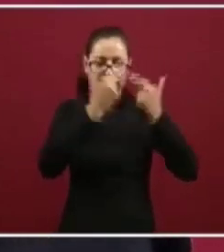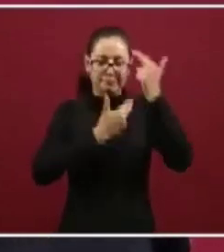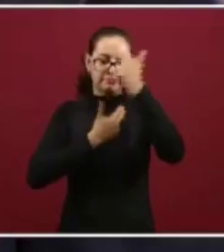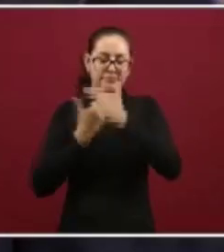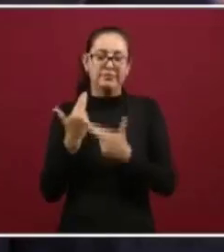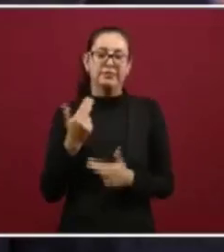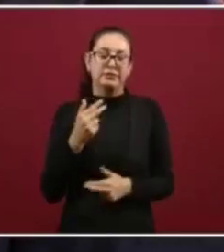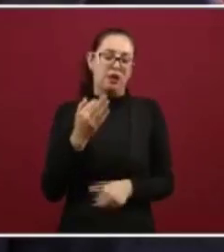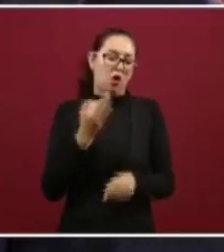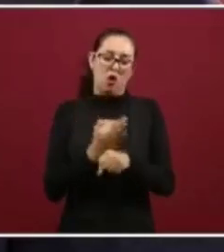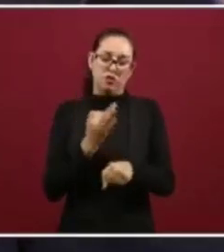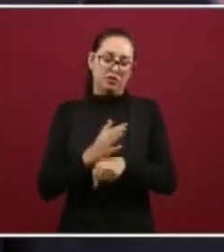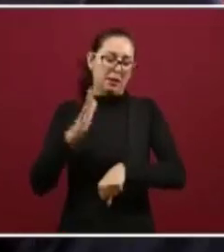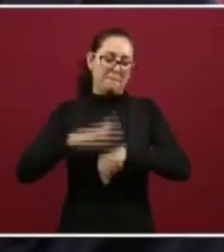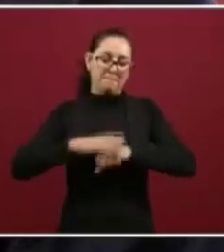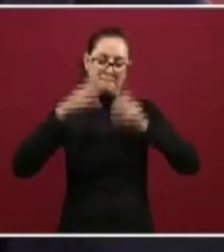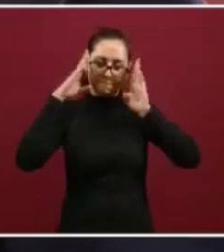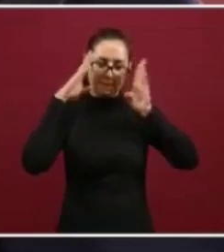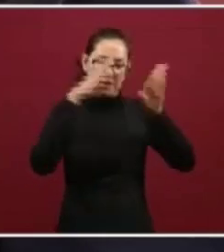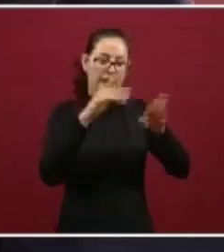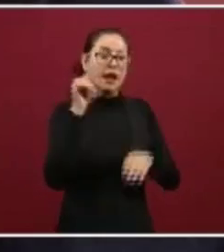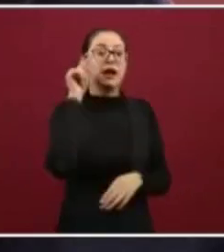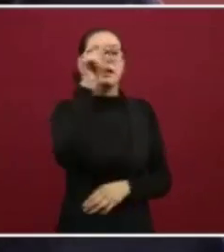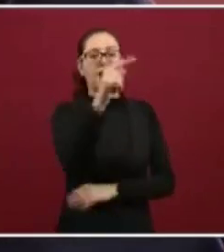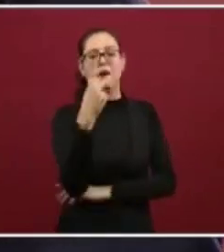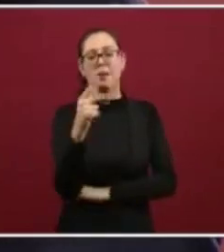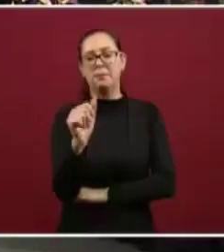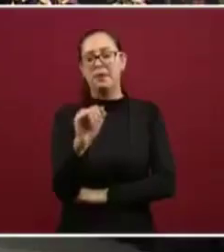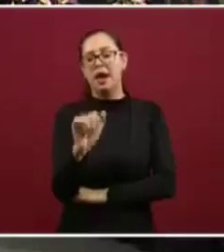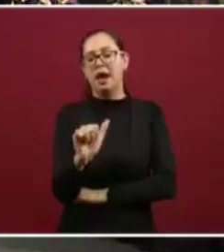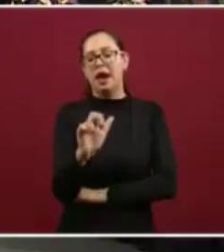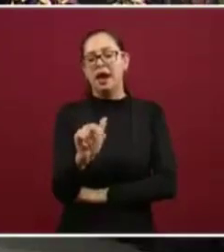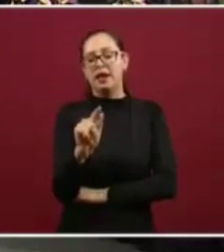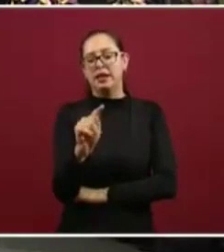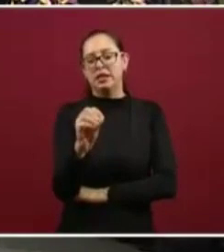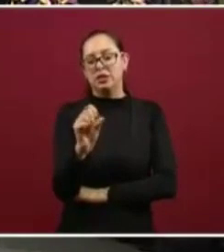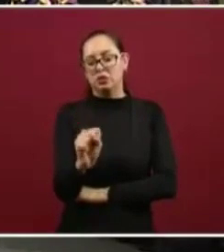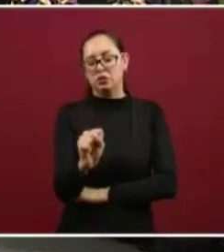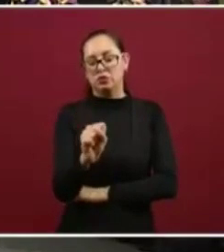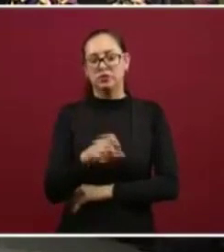de Pajaritos. Es lo que tenemos de información.